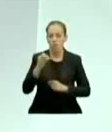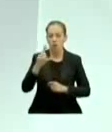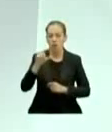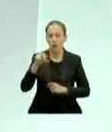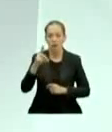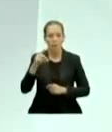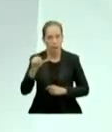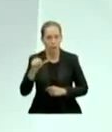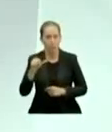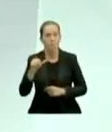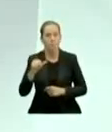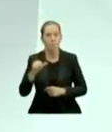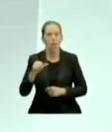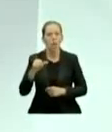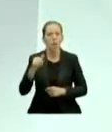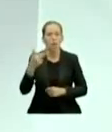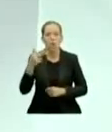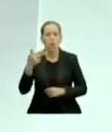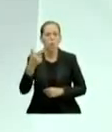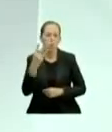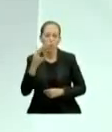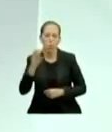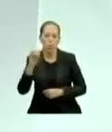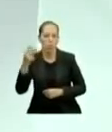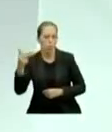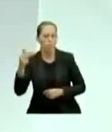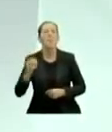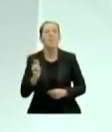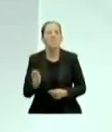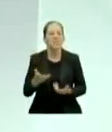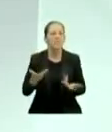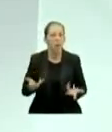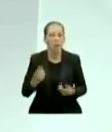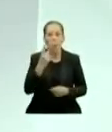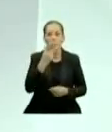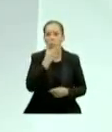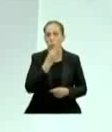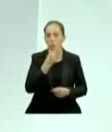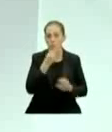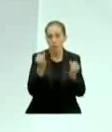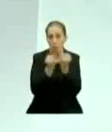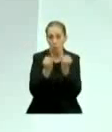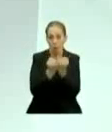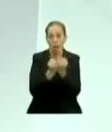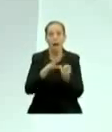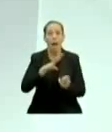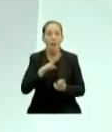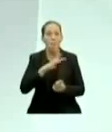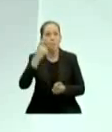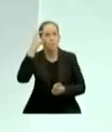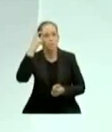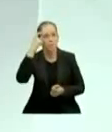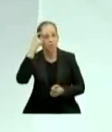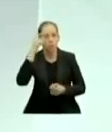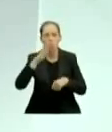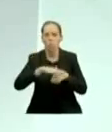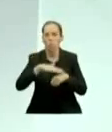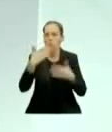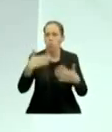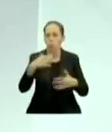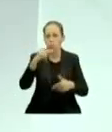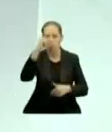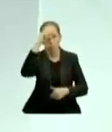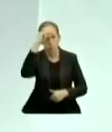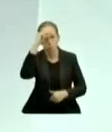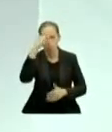candidatos, están igual. Bueno... Doctor Who, le pedimos disculpas a todos los Doctor Who's que han existido. Es tu fan y se le